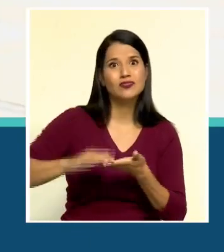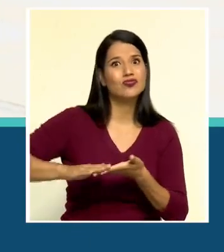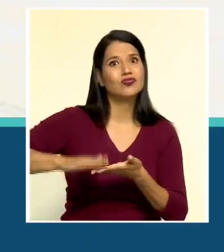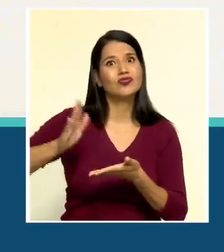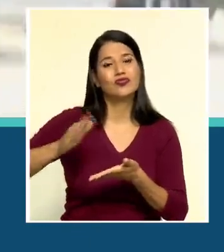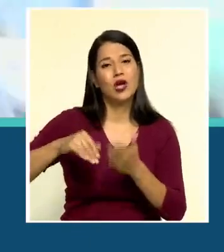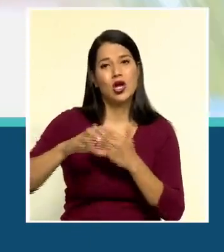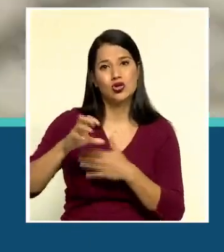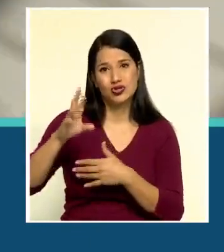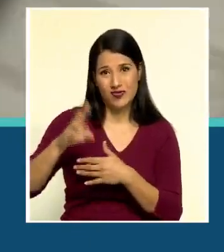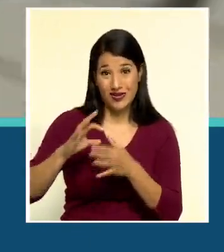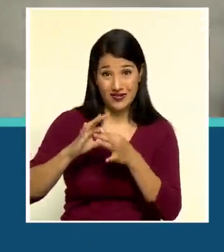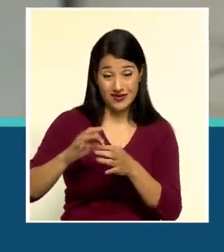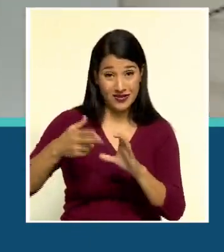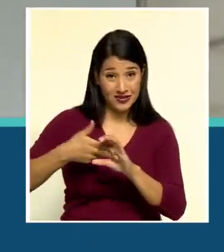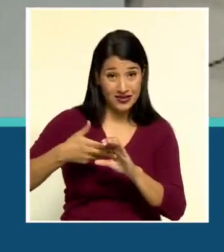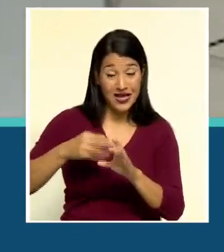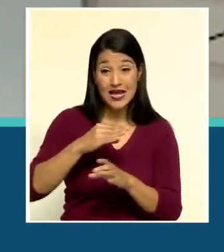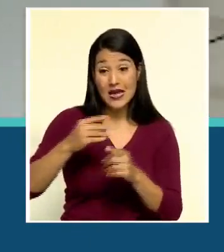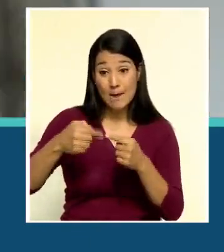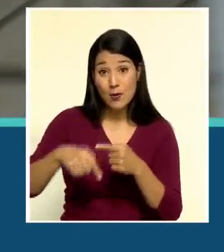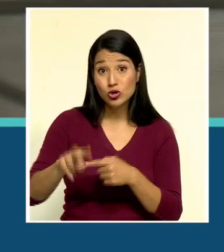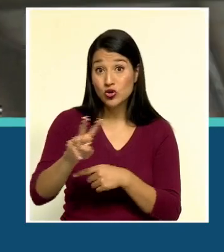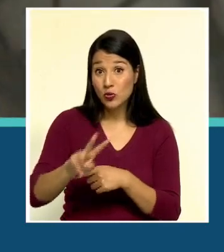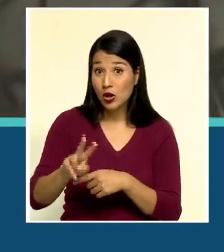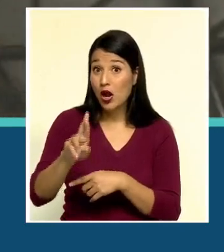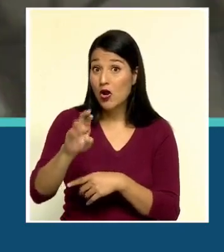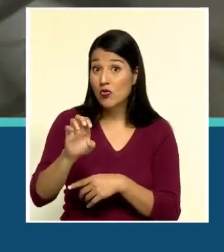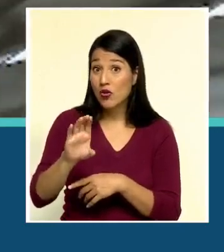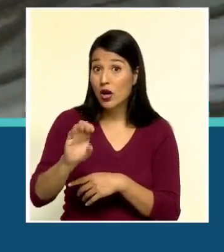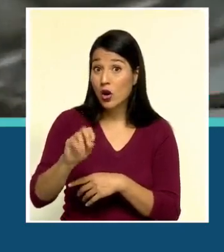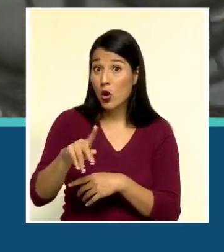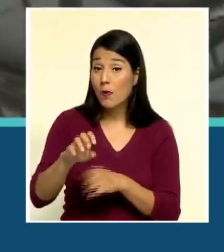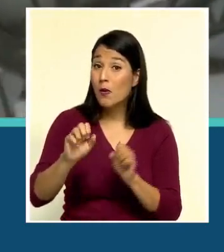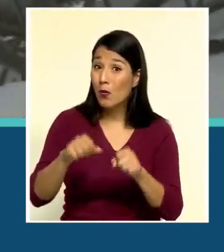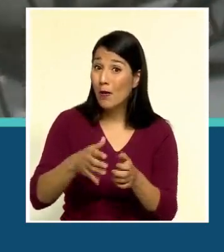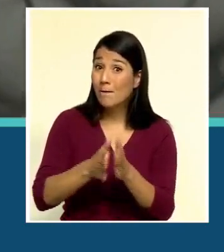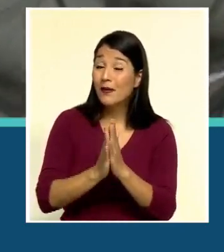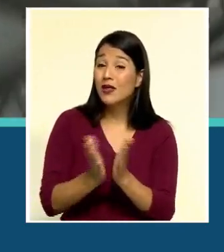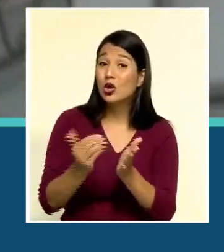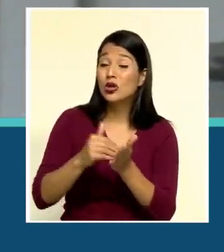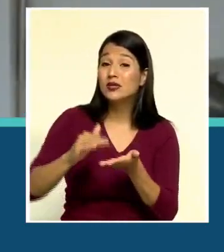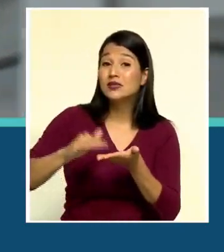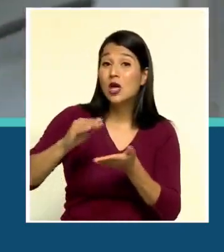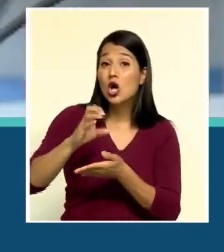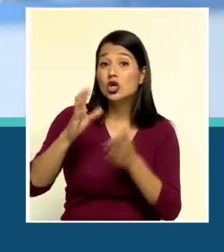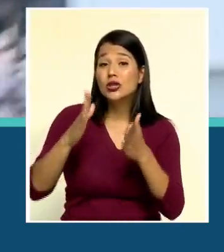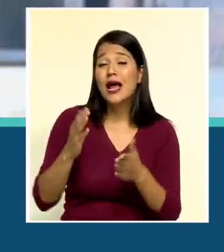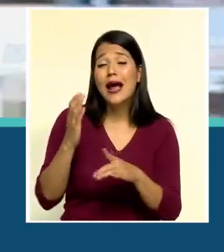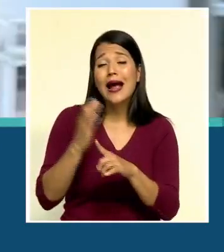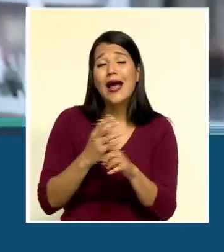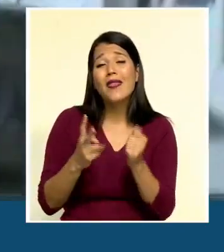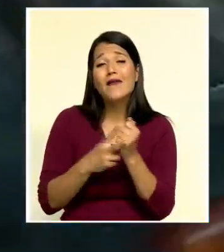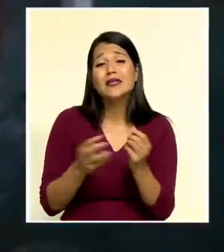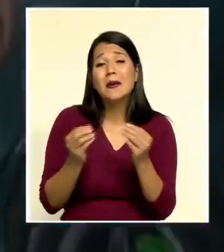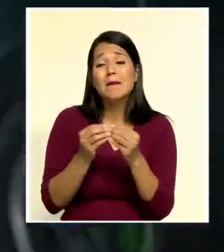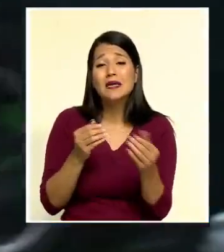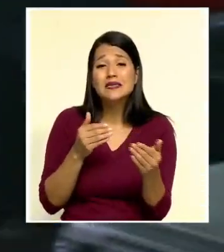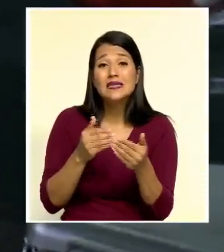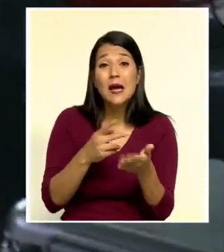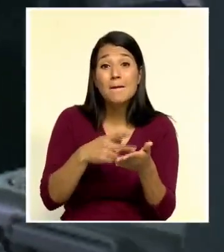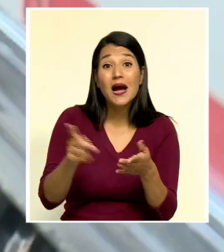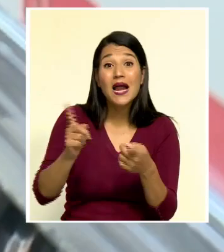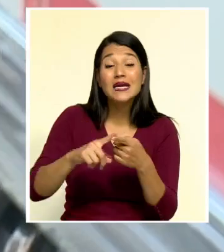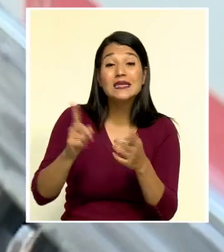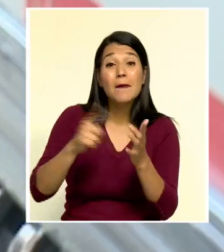Rica y para el viernes Recope podría pedir un nuevo aumento. Los costarricenses están cada vez más cerca de pagar hasta